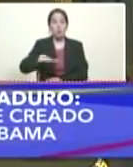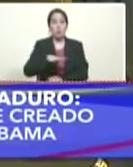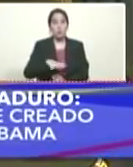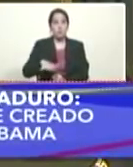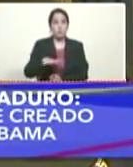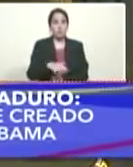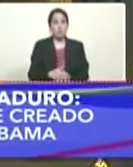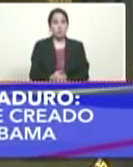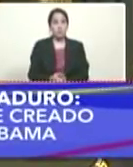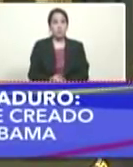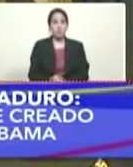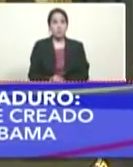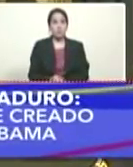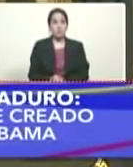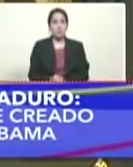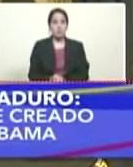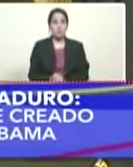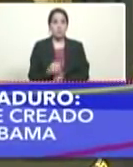y los derrotamos